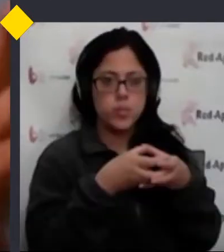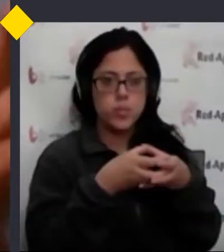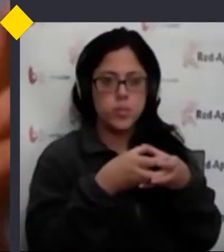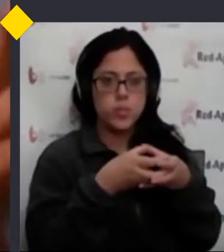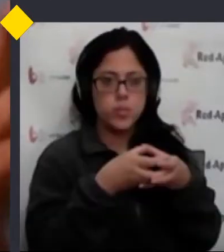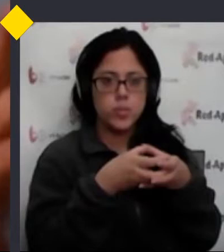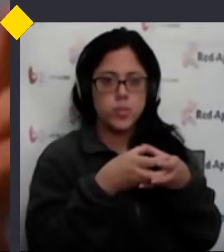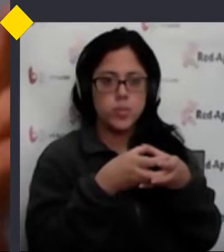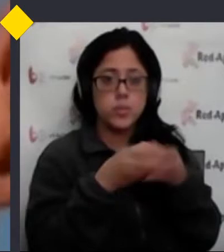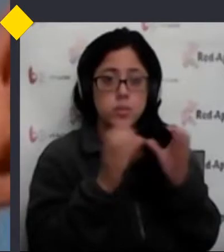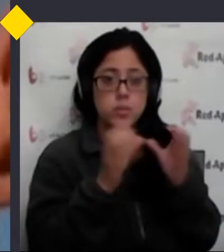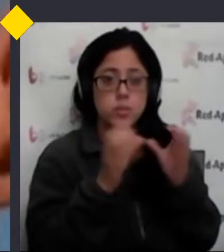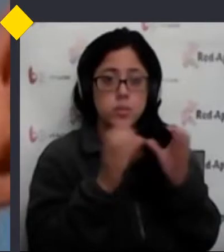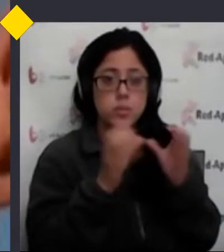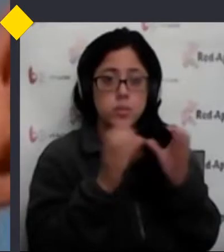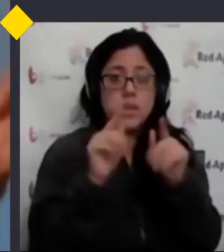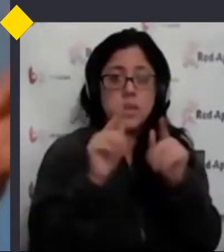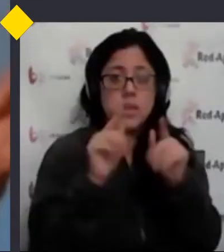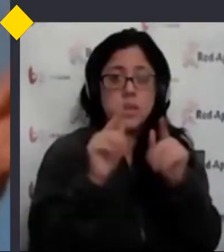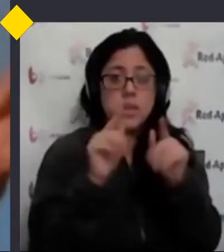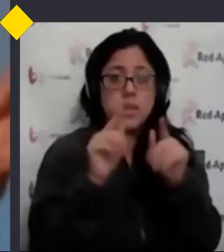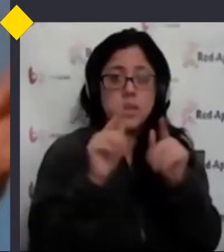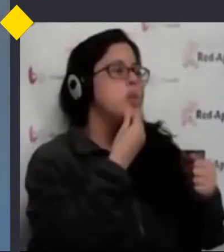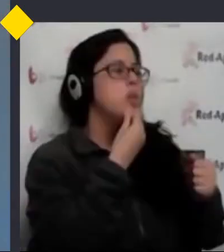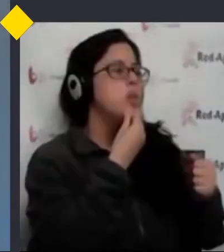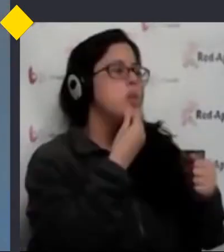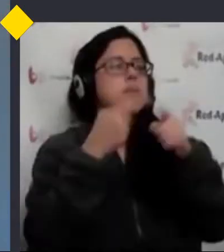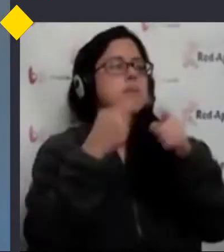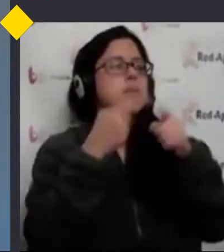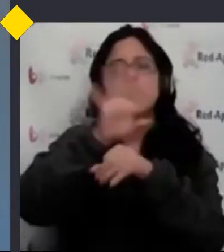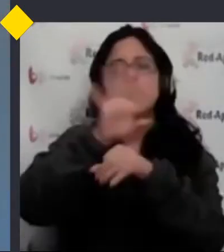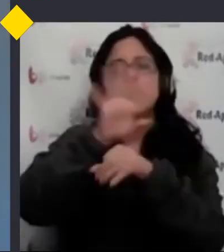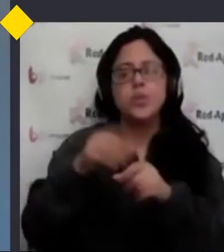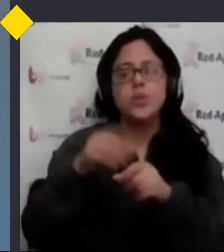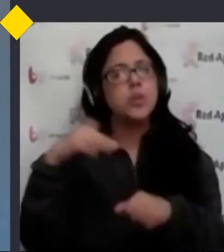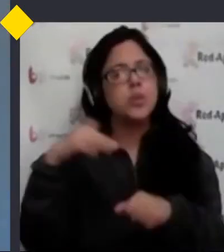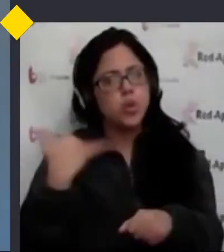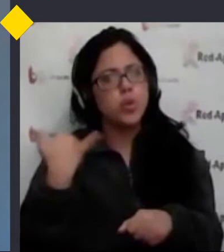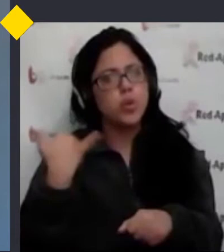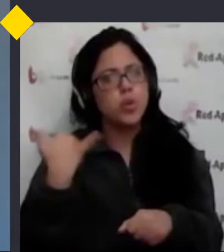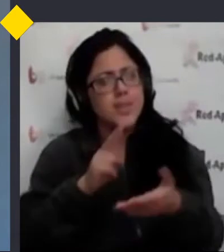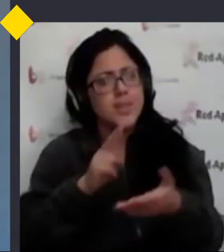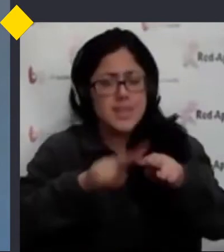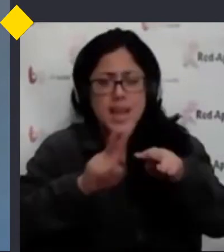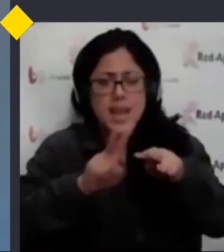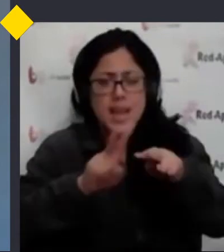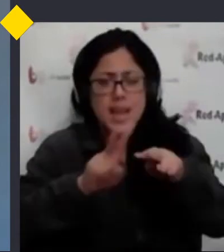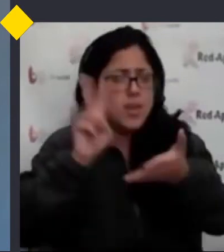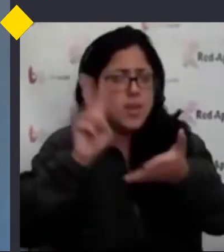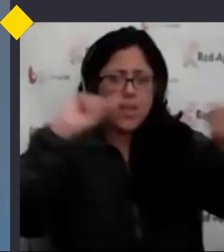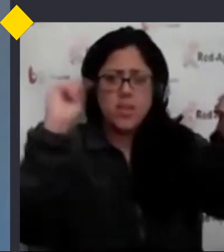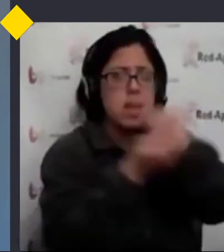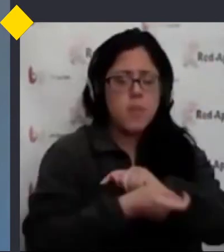diversidad e inclusión como algo muy bonito y cosmético, y yo creo que es importante jugársela. Y jugársela implica decir, bueno,